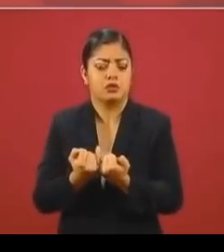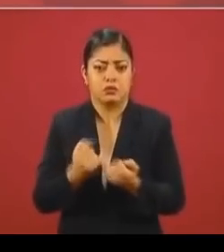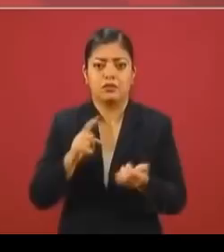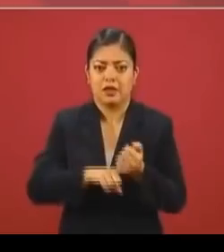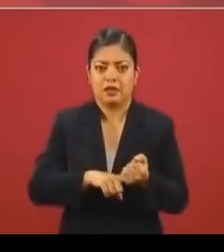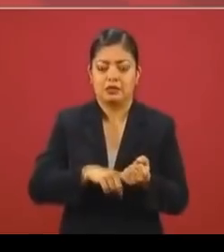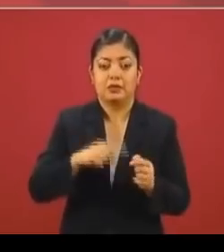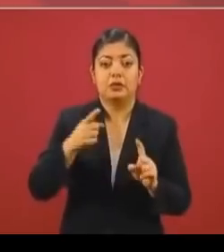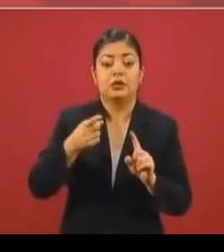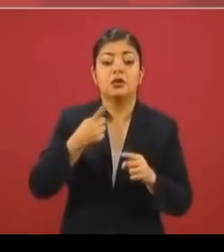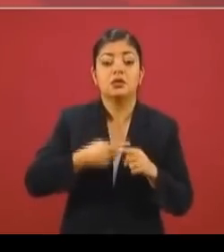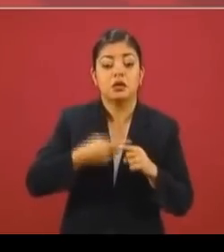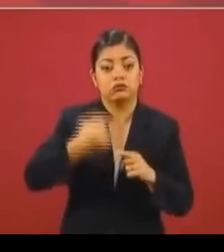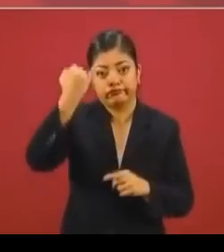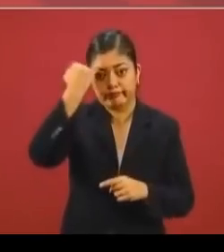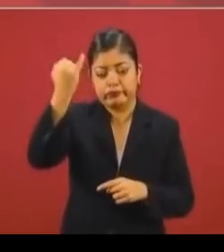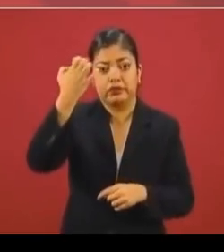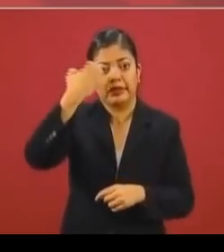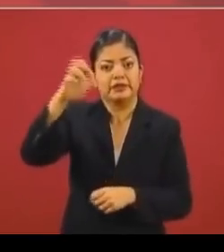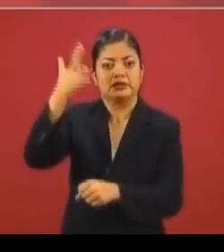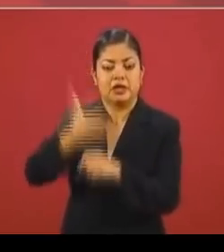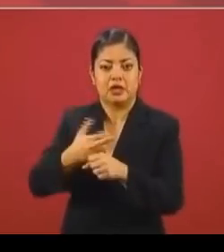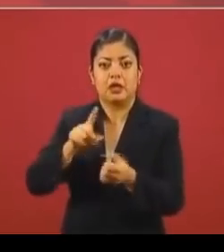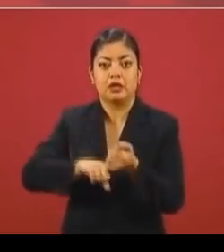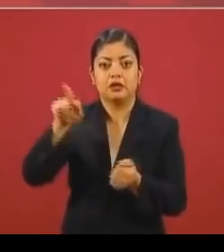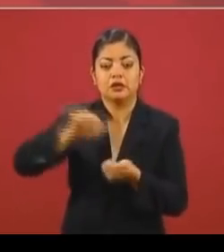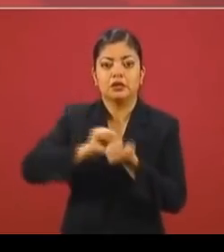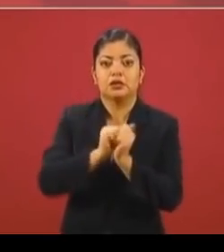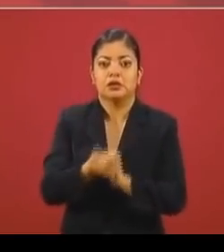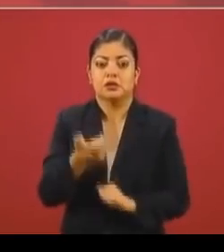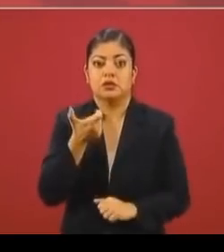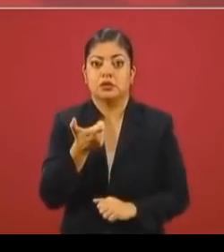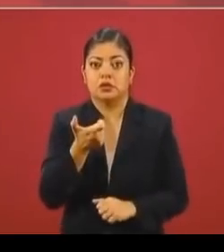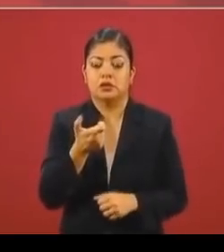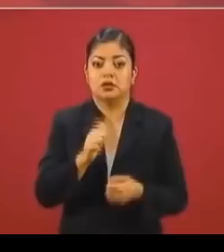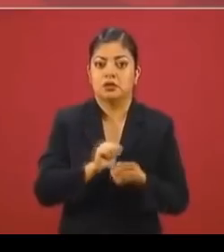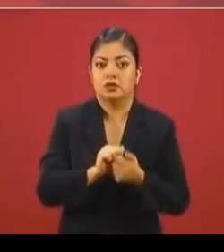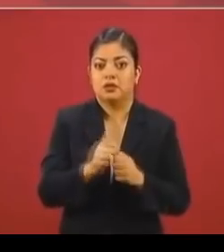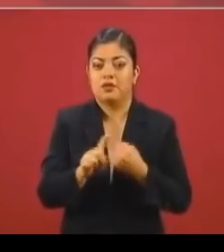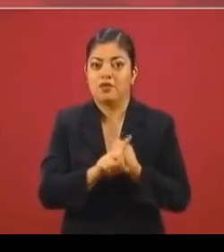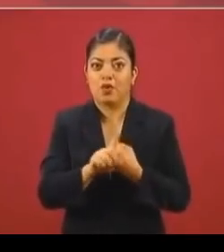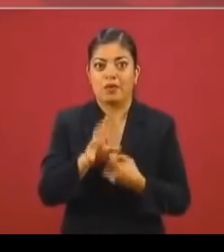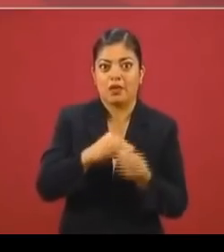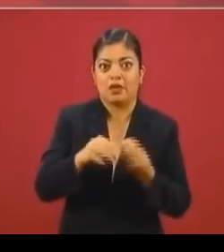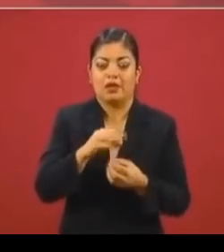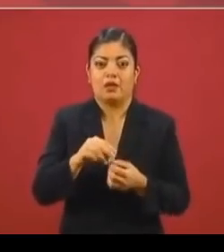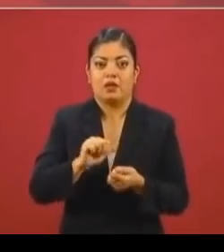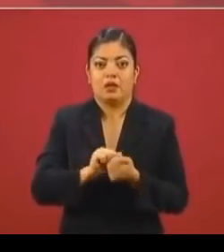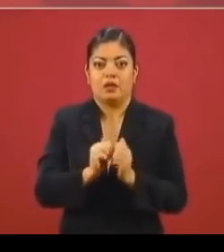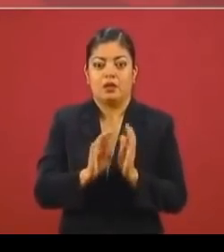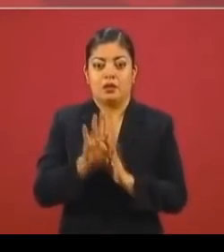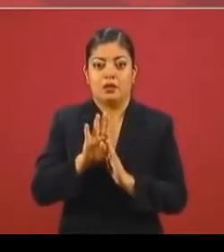definidas en el extranjero a partir de los intereses económicos y financieros. Los pueblos